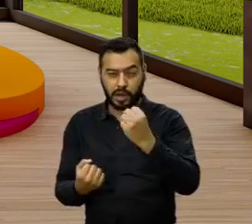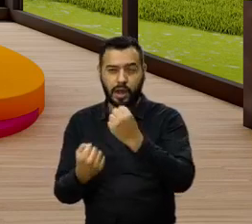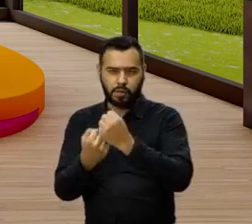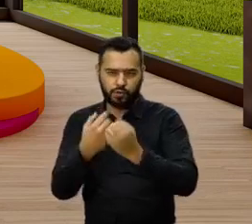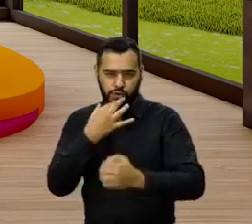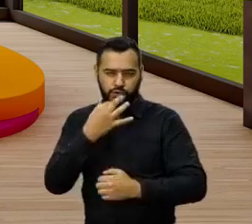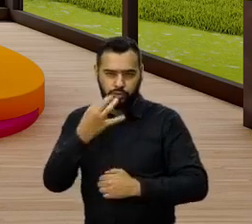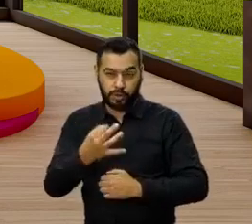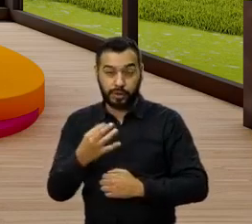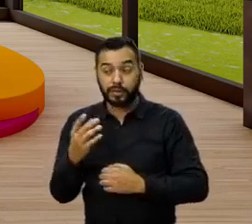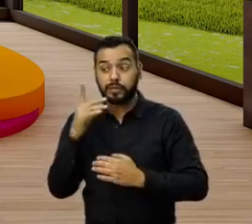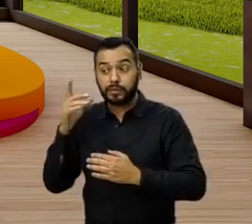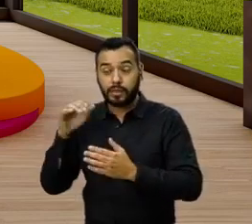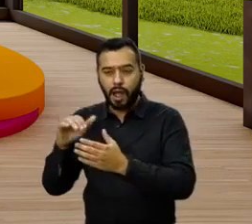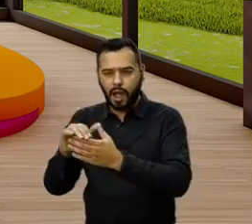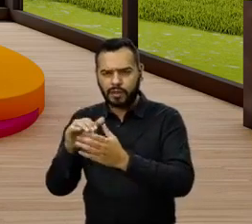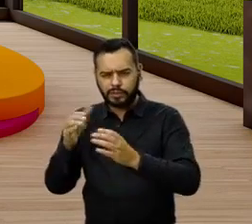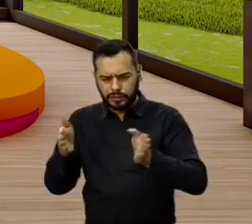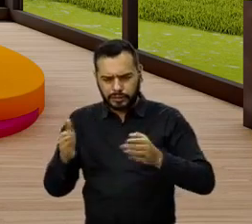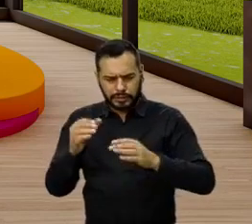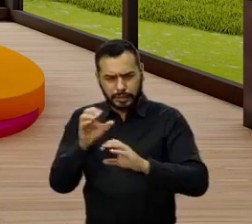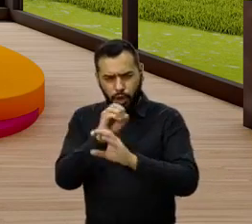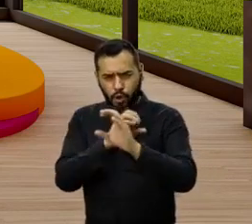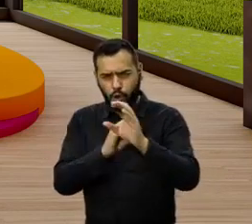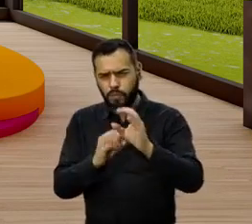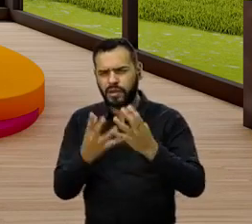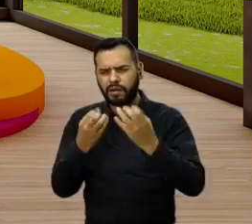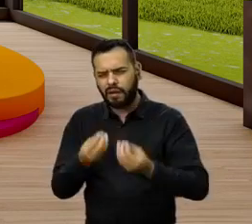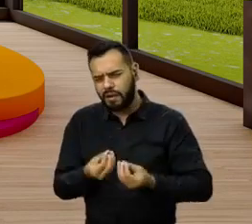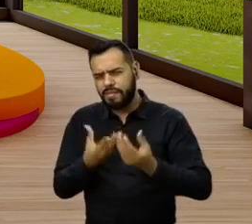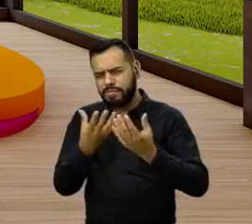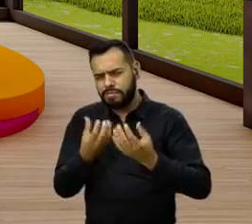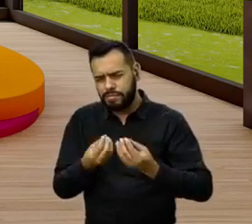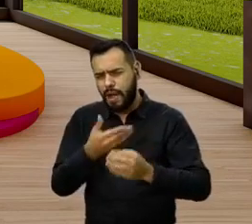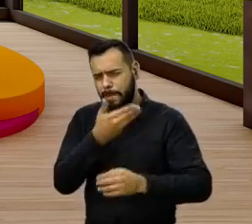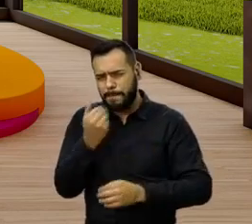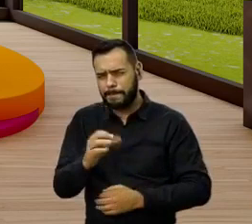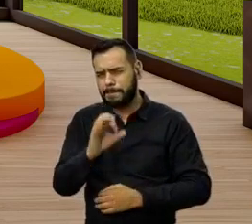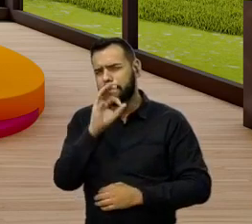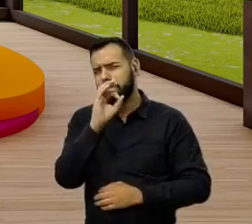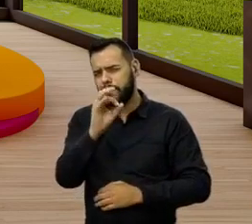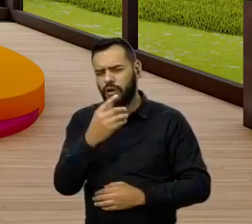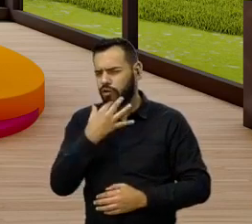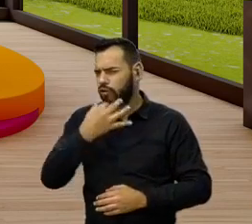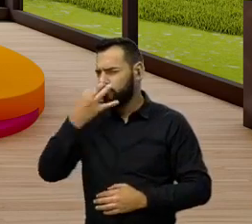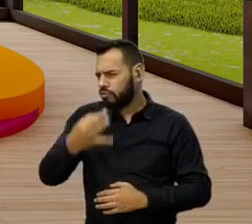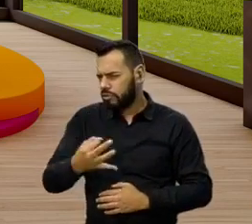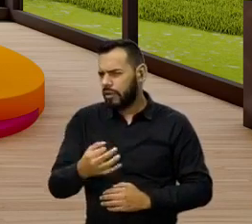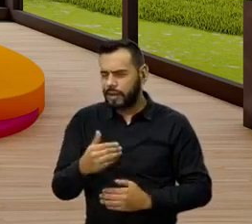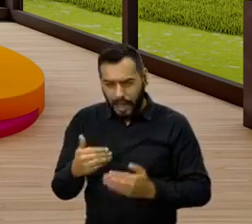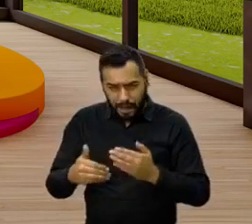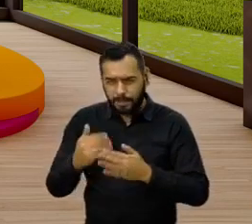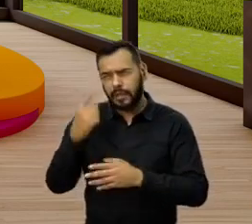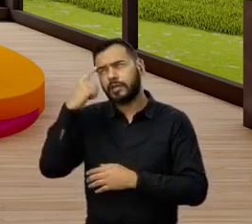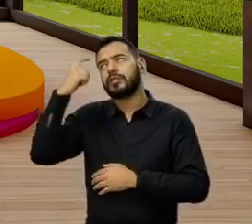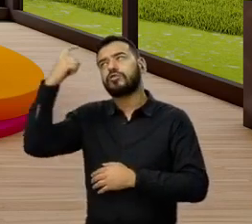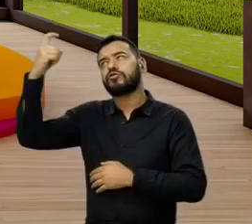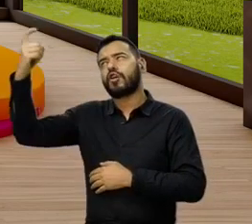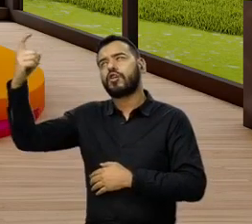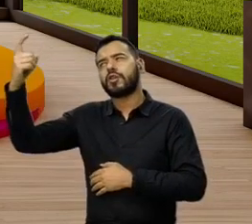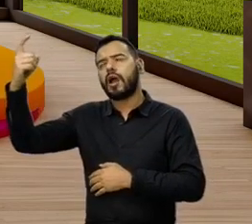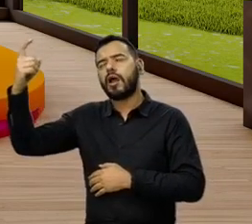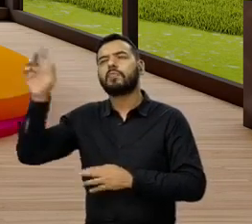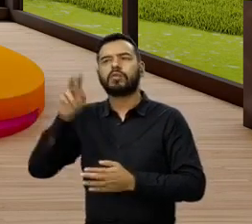pensar de verdad que la caja de compensación siempre quiere entregarles lo mejor así que ustedes de verdad empiecen ya a soñar pero